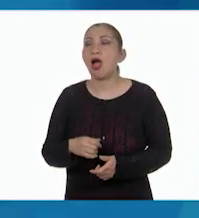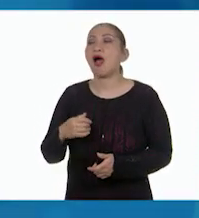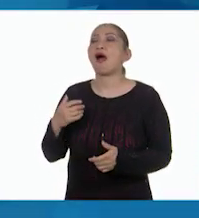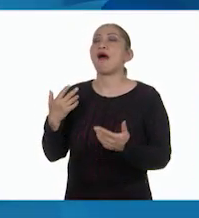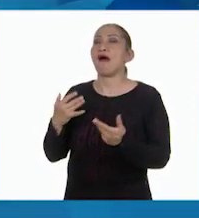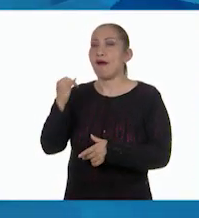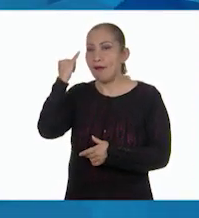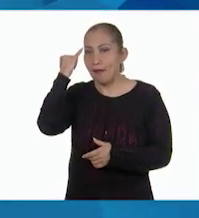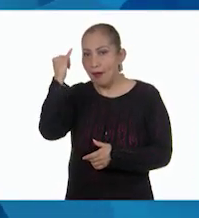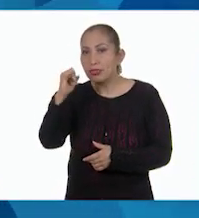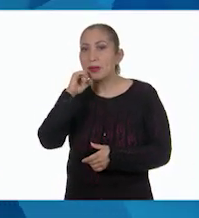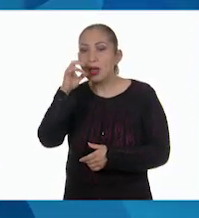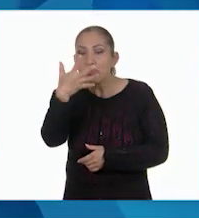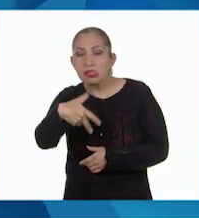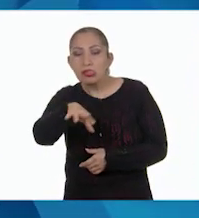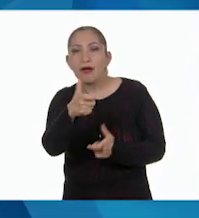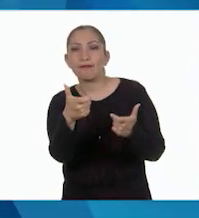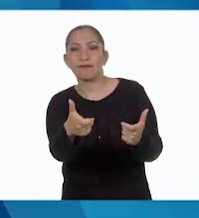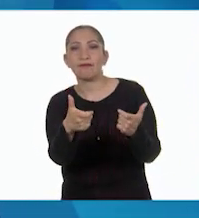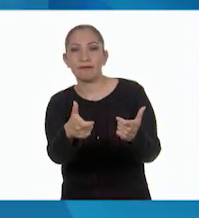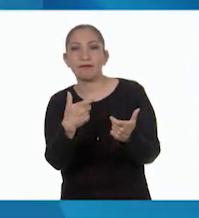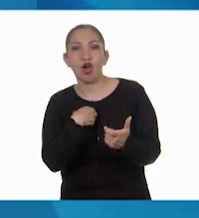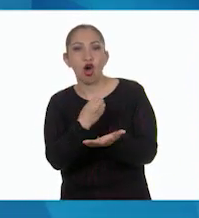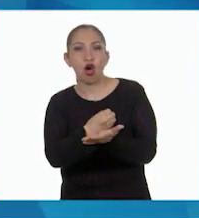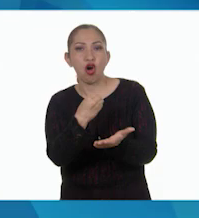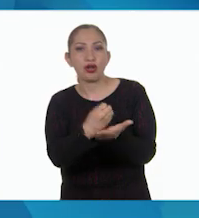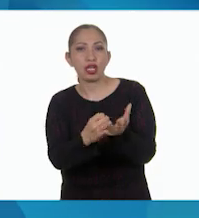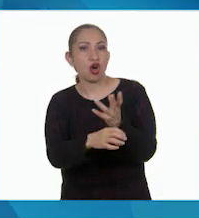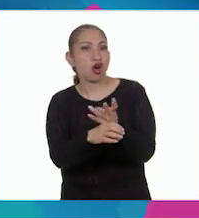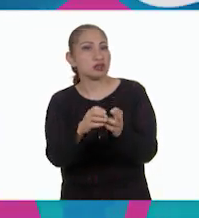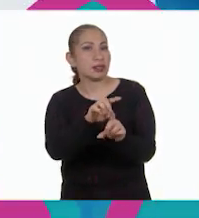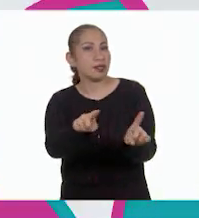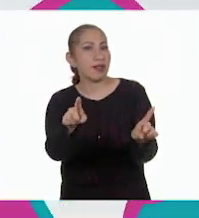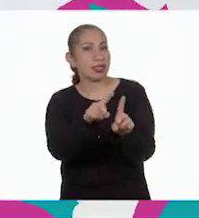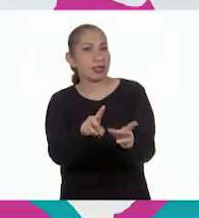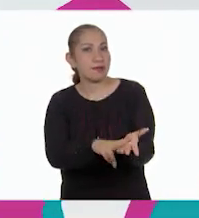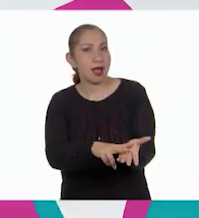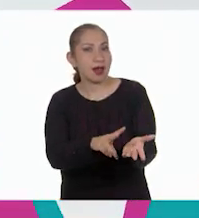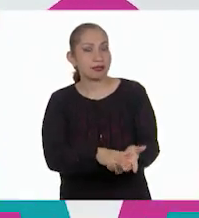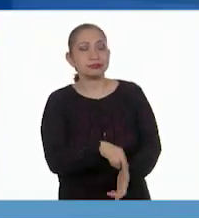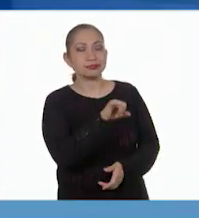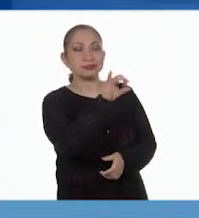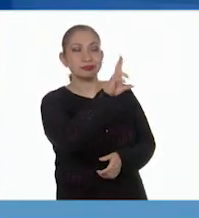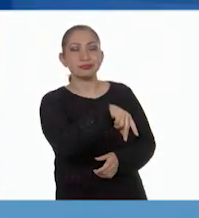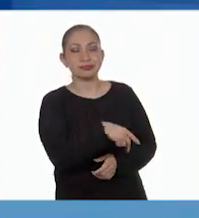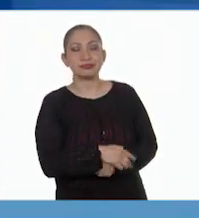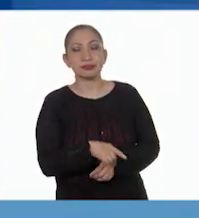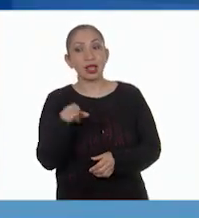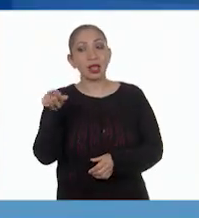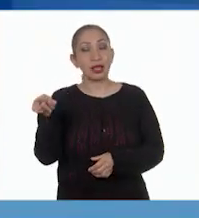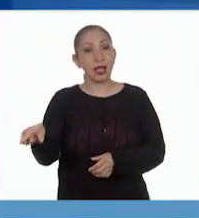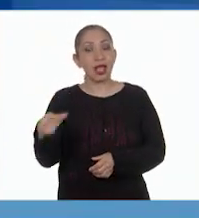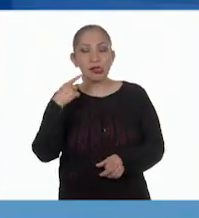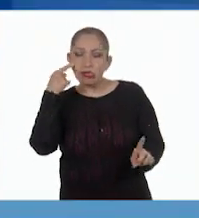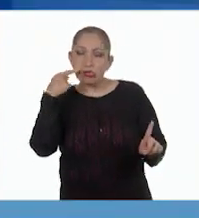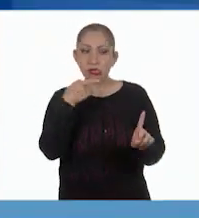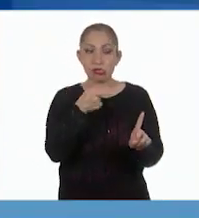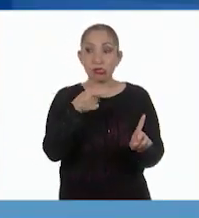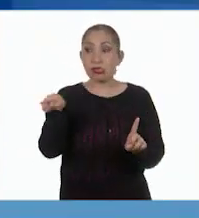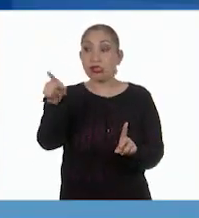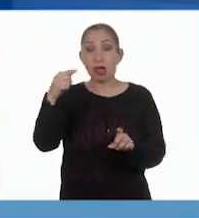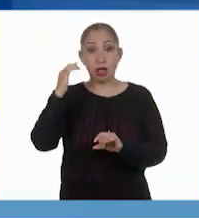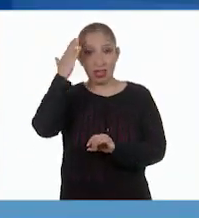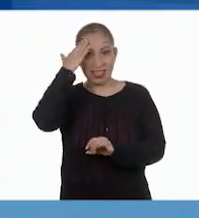imagino que también iban buscando riquezas y metales preciosos, ¿no? Es correcto. La empresa había sido autorizada por